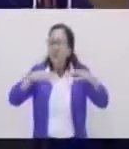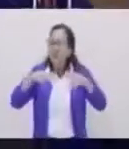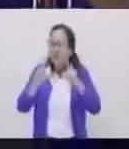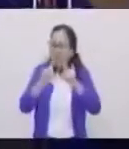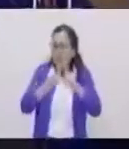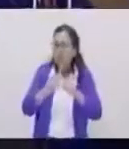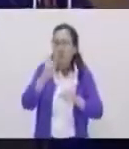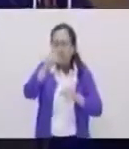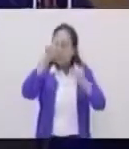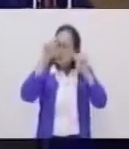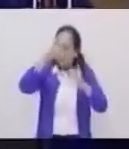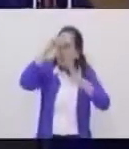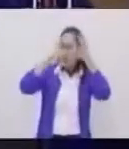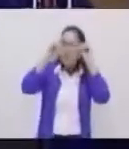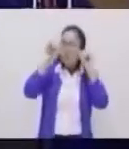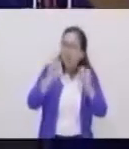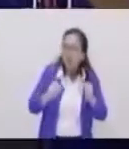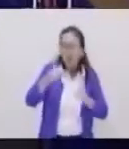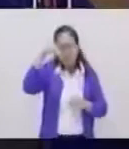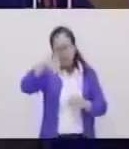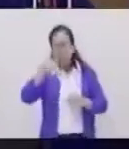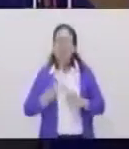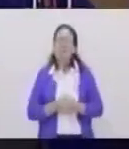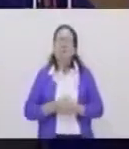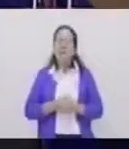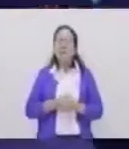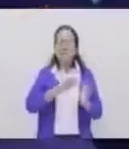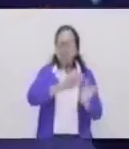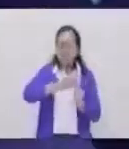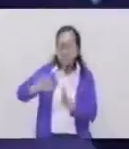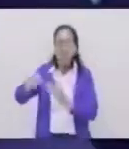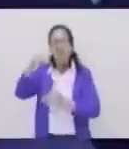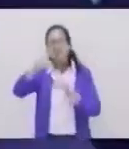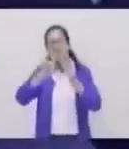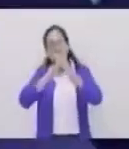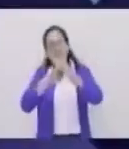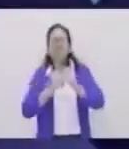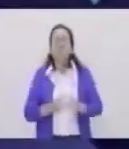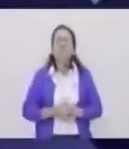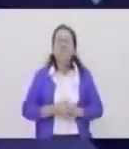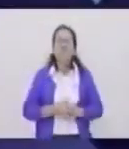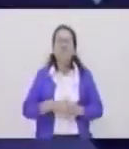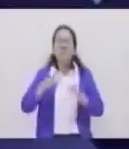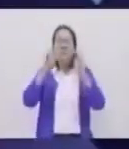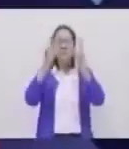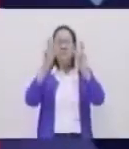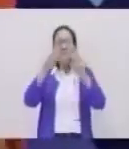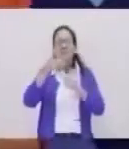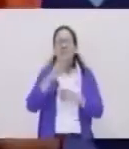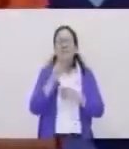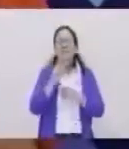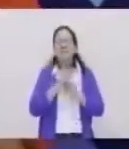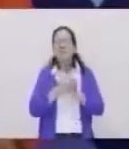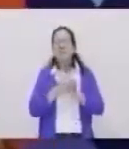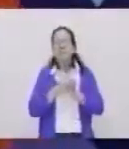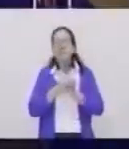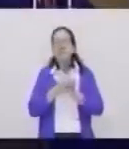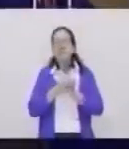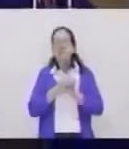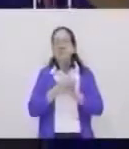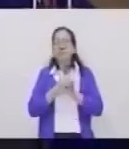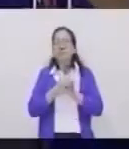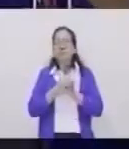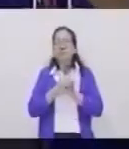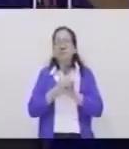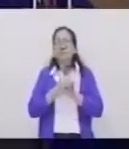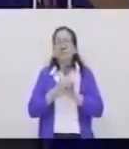Recuerda que tú puedes aprender mucho el día de hoy. Bueno, vamos a empezar con nuestro tema. Pero antes de empezar con el movimiento